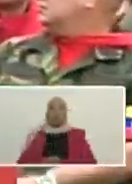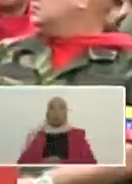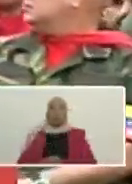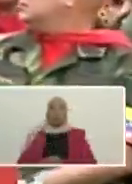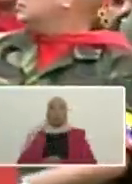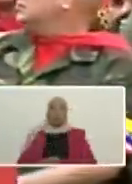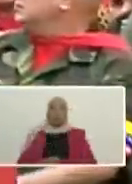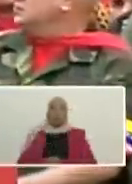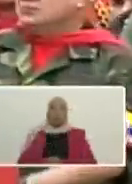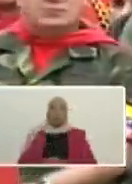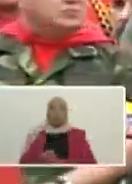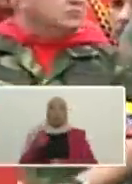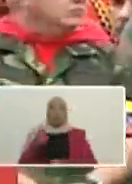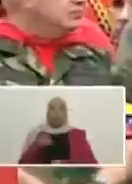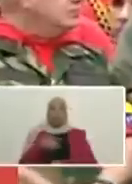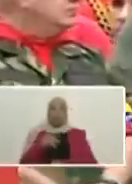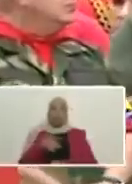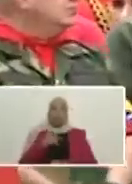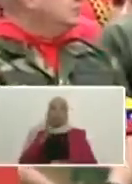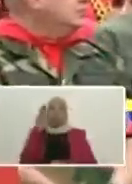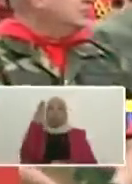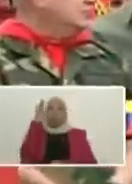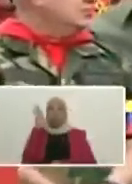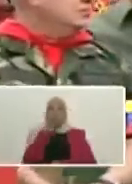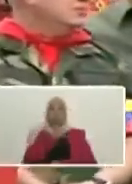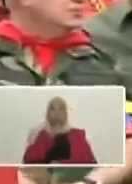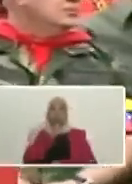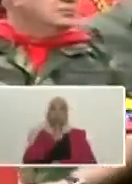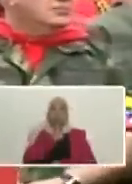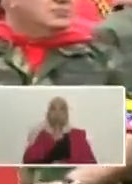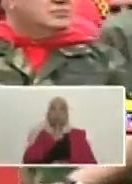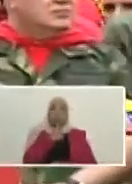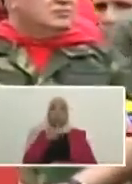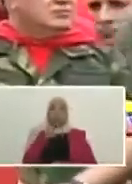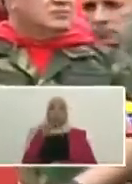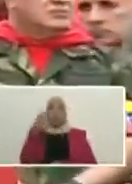No lo duden ni un segundo. Prendanle su velita